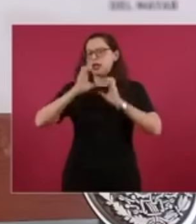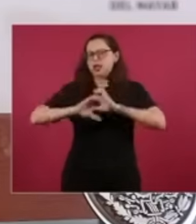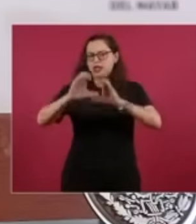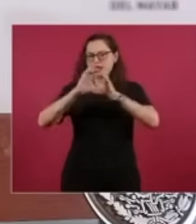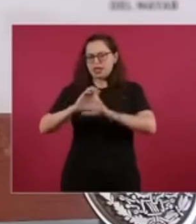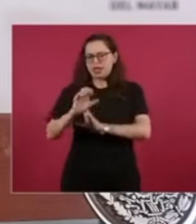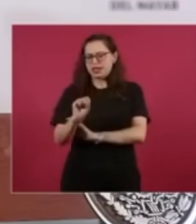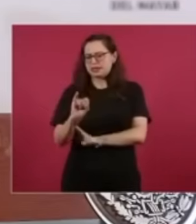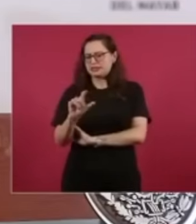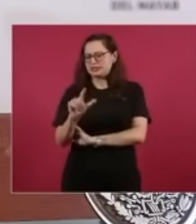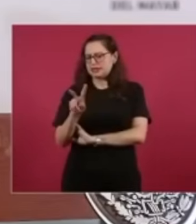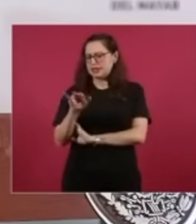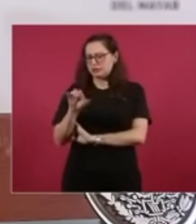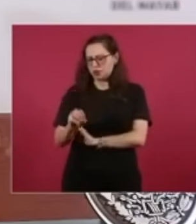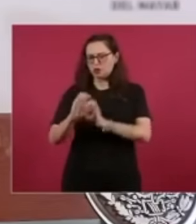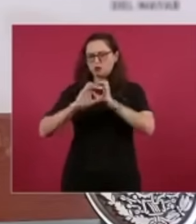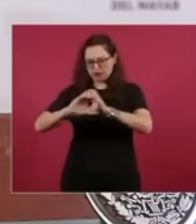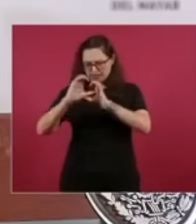y Chicoche.